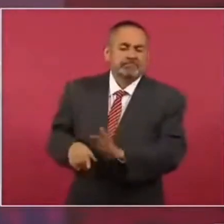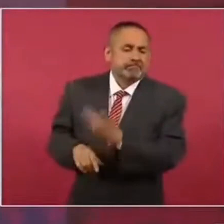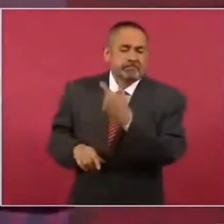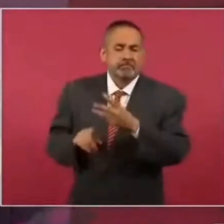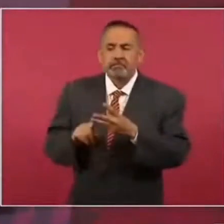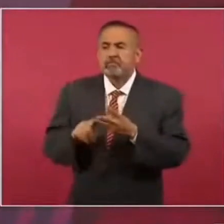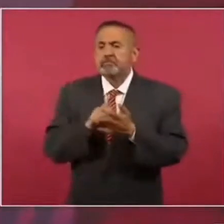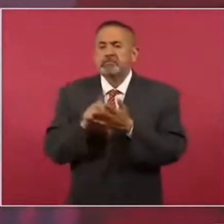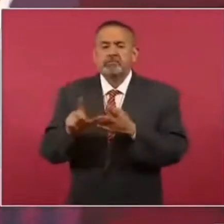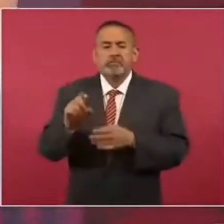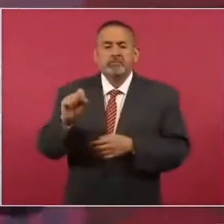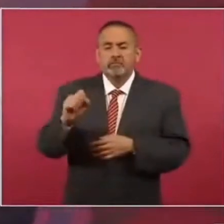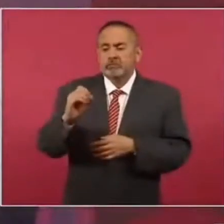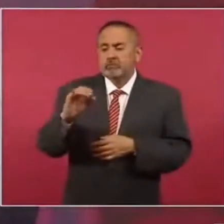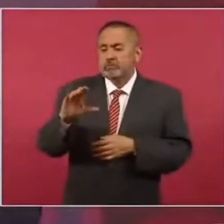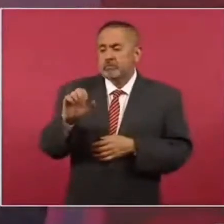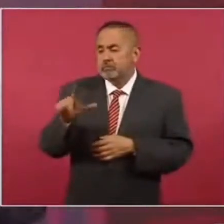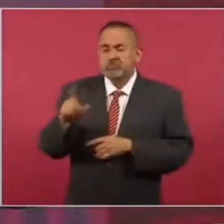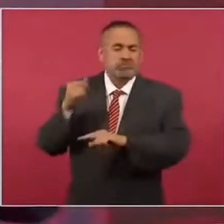el derecho social,